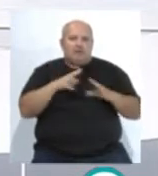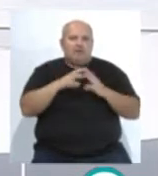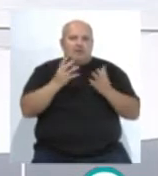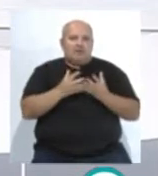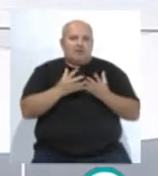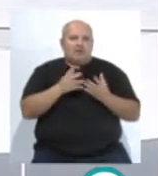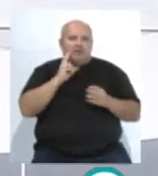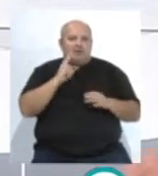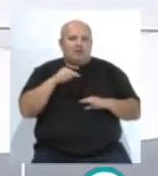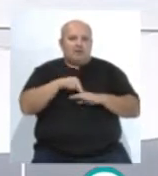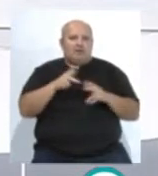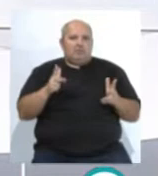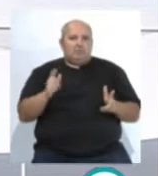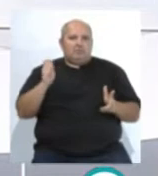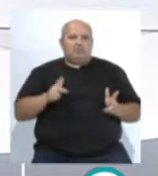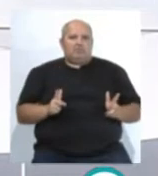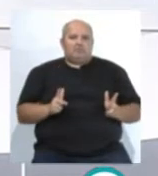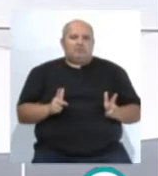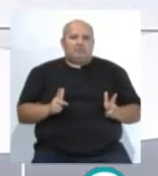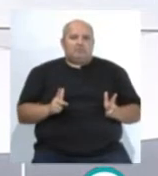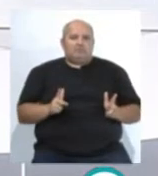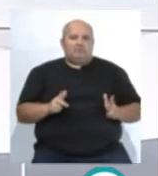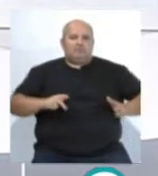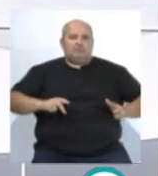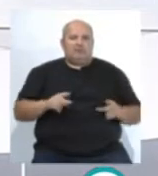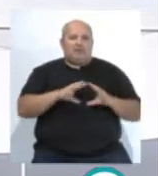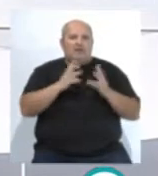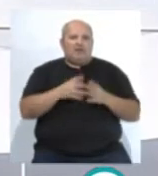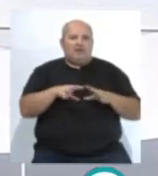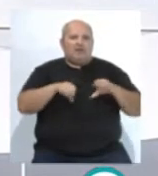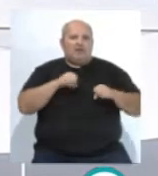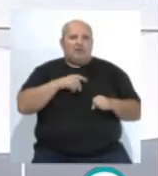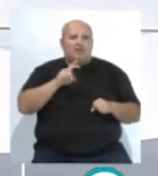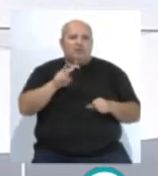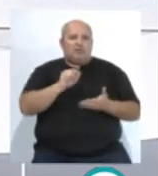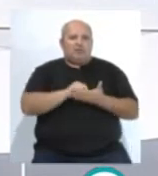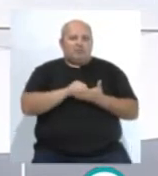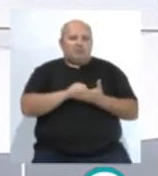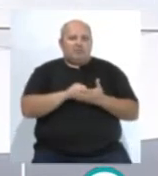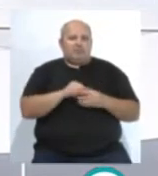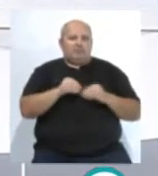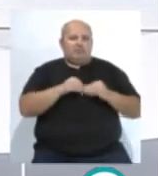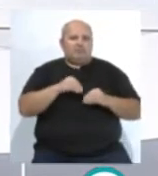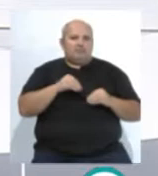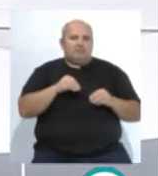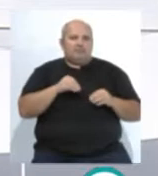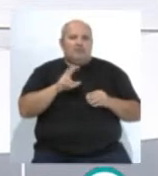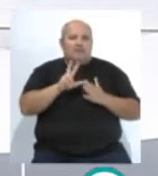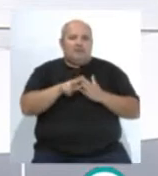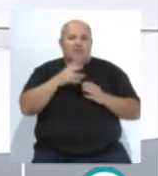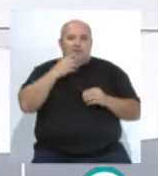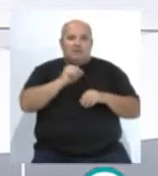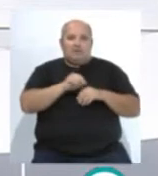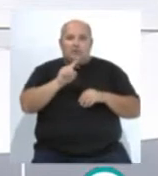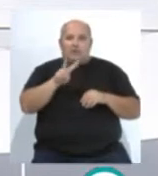pelota, no se levantaron de su asiento. O sea, los recoge pelota tuvieron 12 minutos primero, donde iban con celeridad, y después desde el